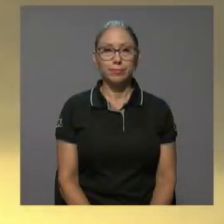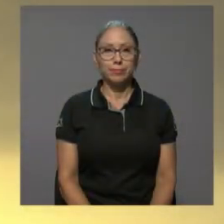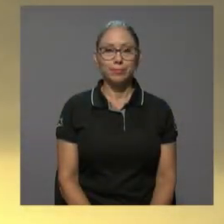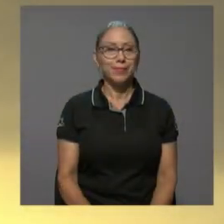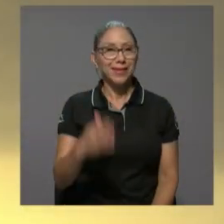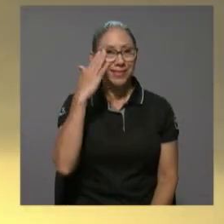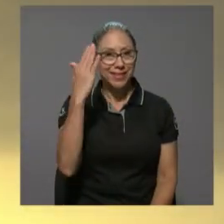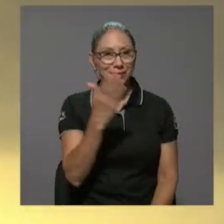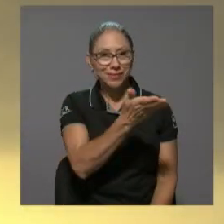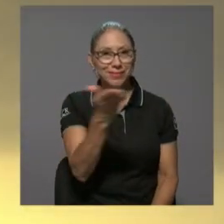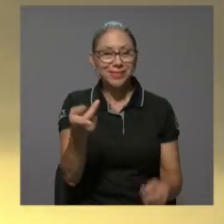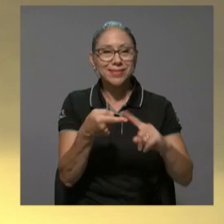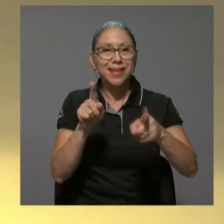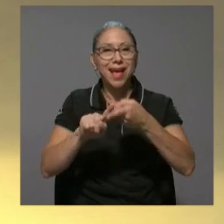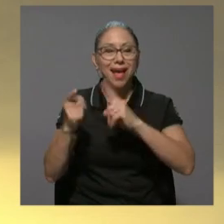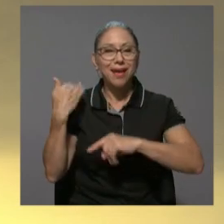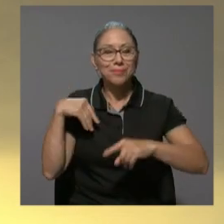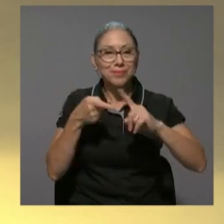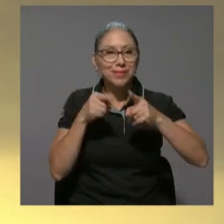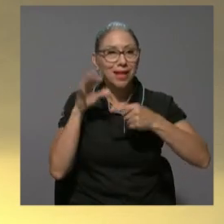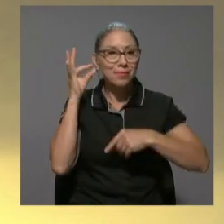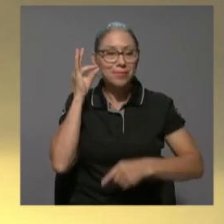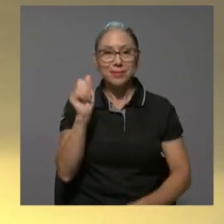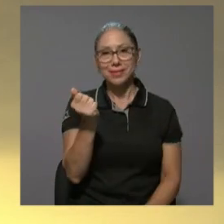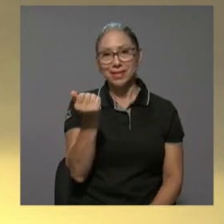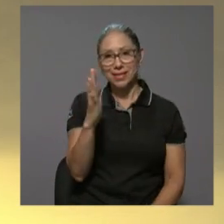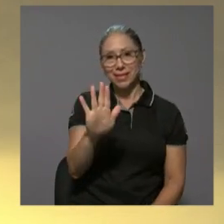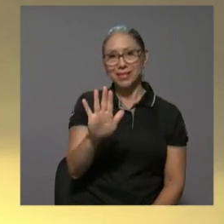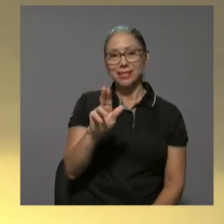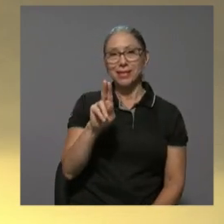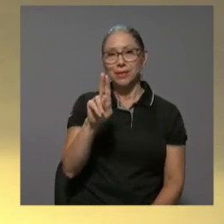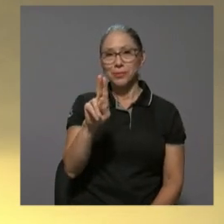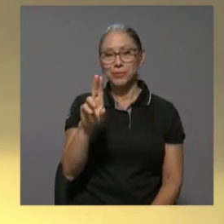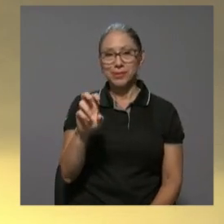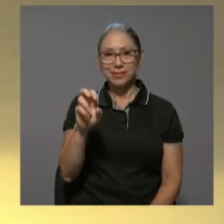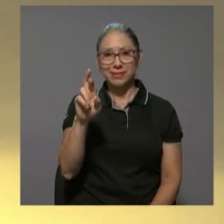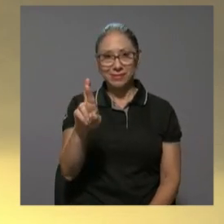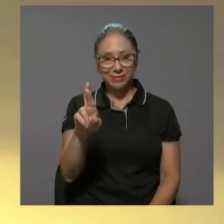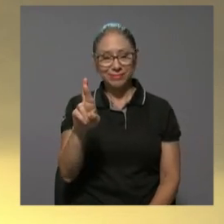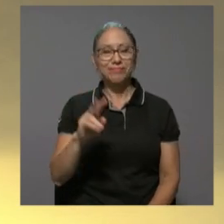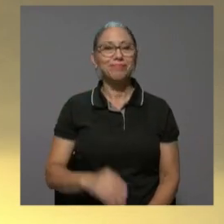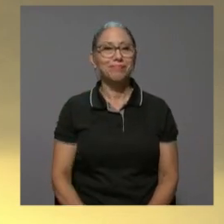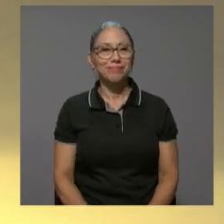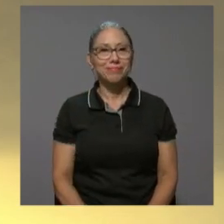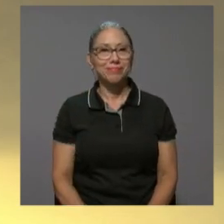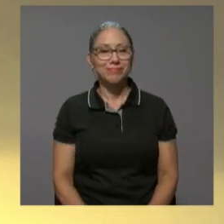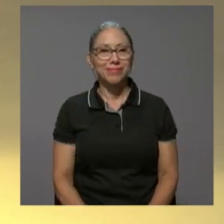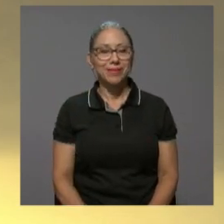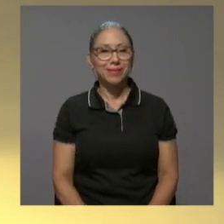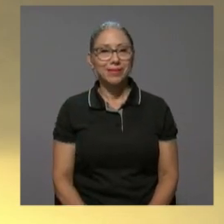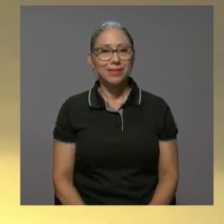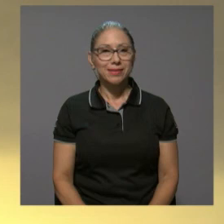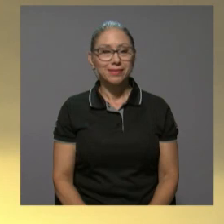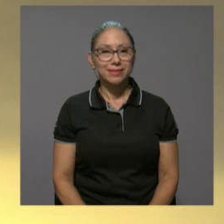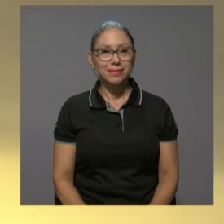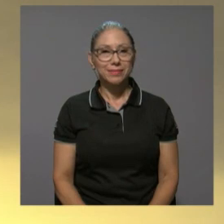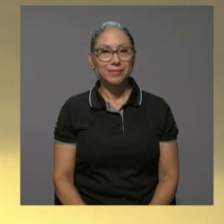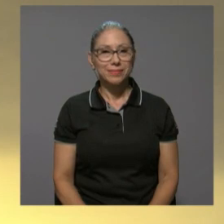Los saludamos, amigas y amigos de 15 UCR, y